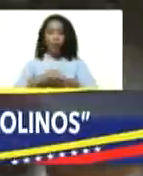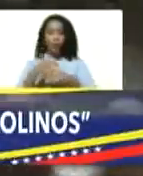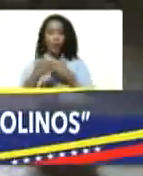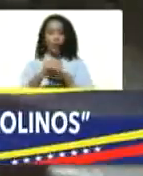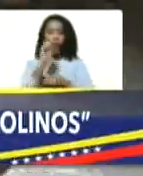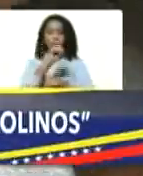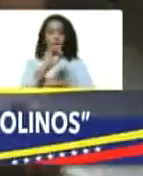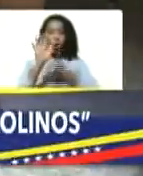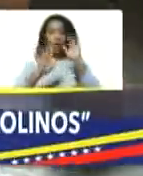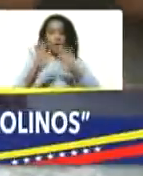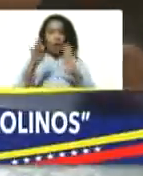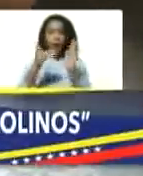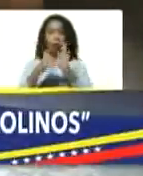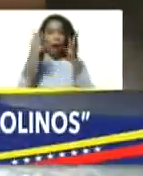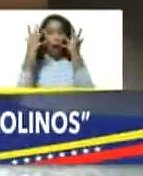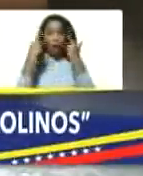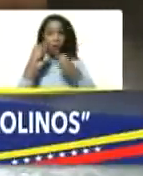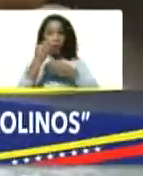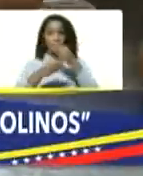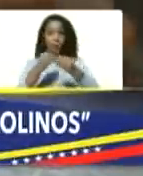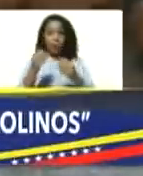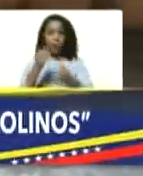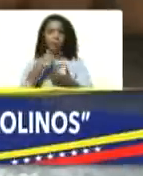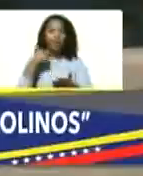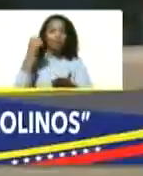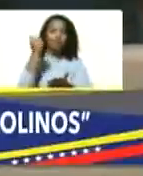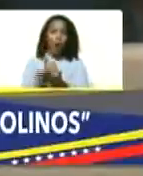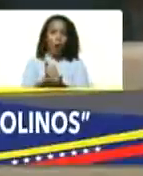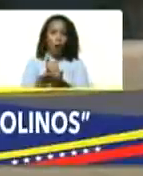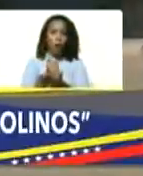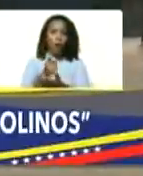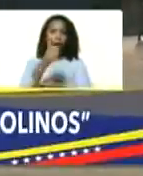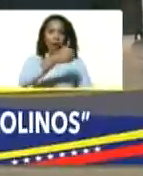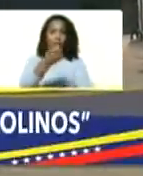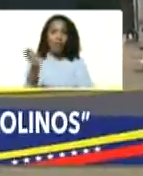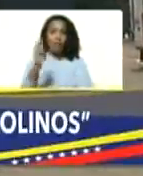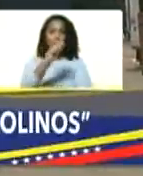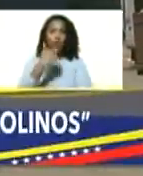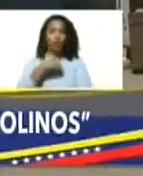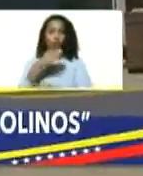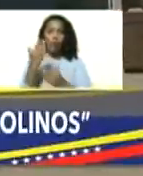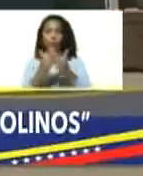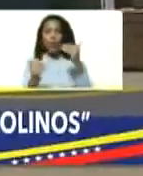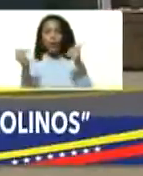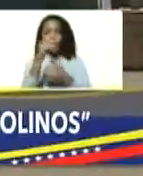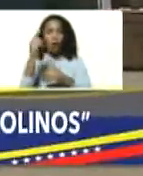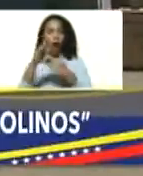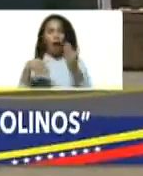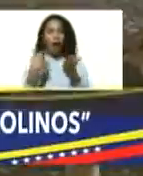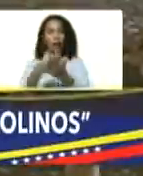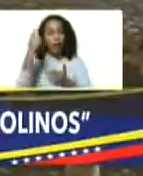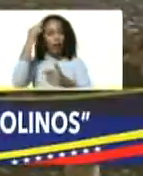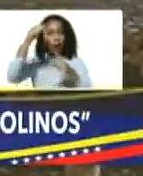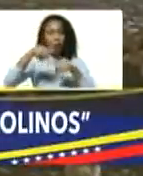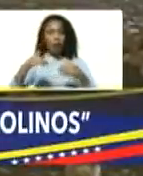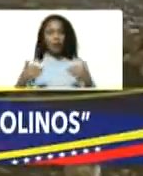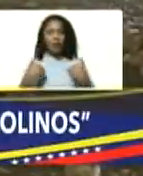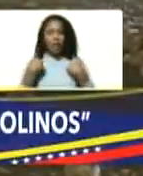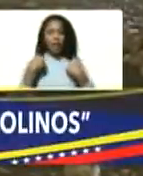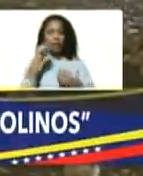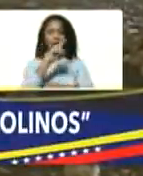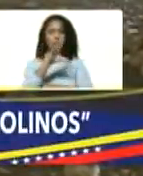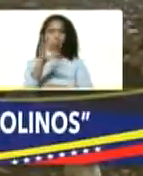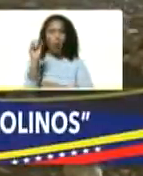115 mil que se sacrificaban cada mes hemos pasado al día de hoy a sacrificar